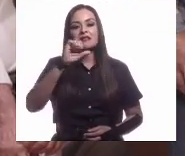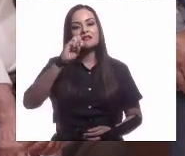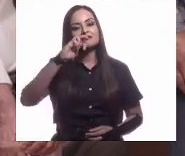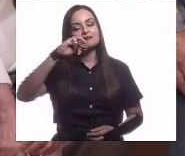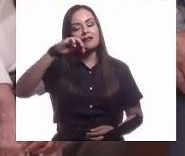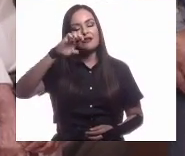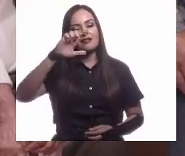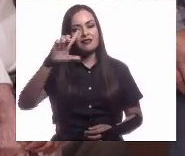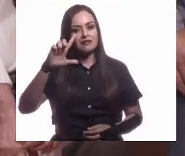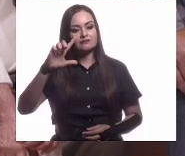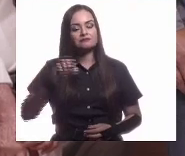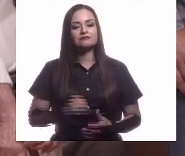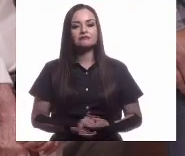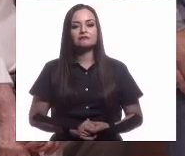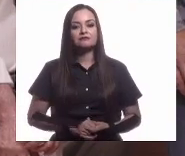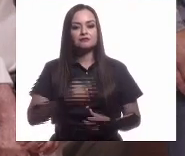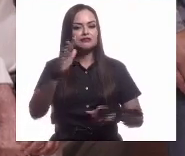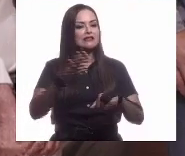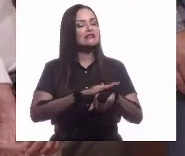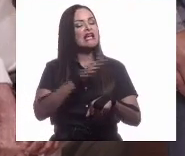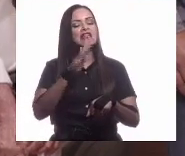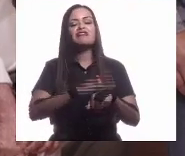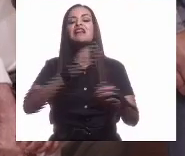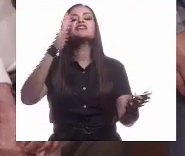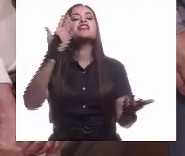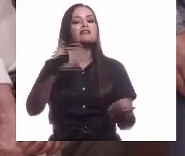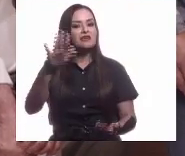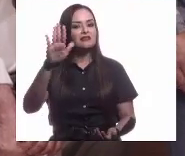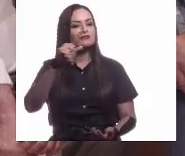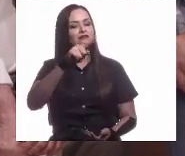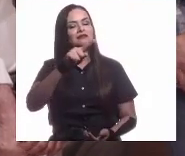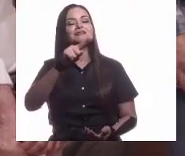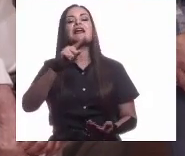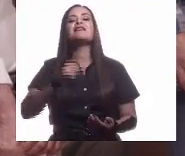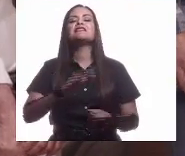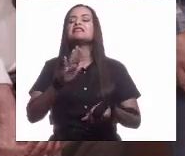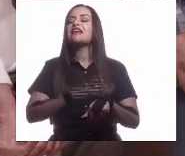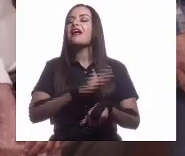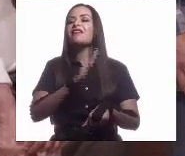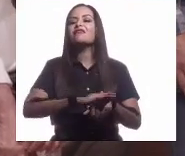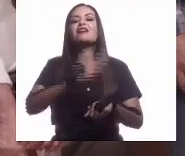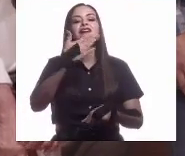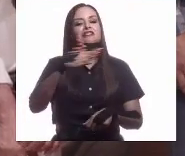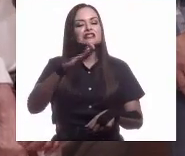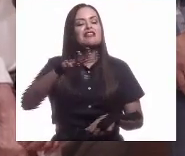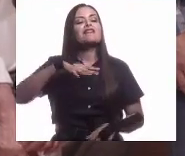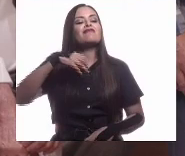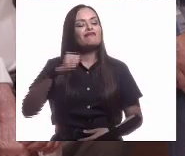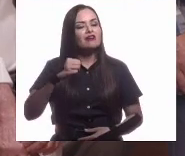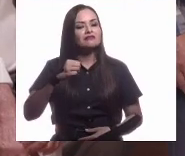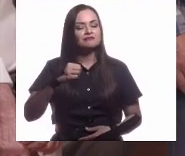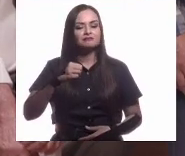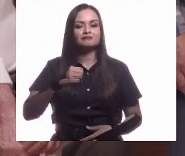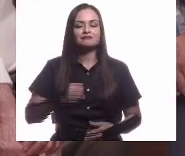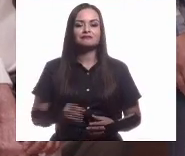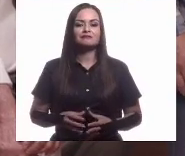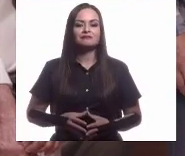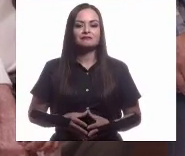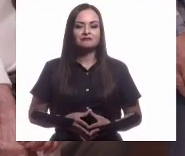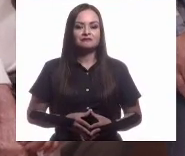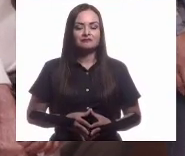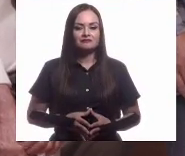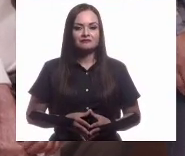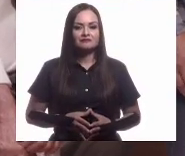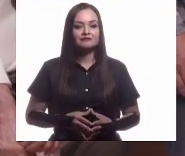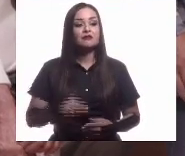por mi parte, tienen 10 en esfuerzo y voluntad, 10 de calificación. Y para que no se queden con la duda, lo